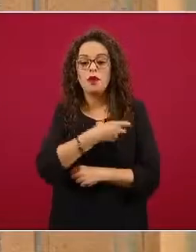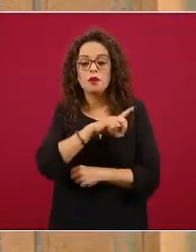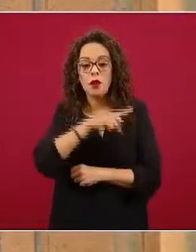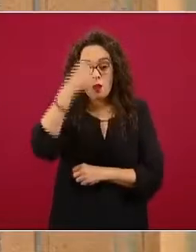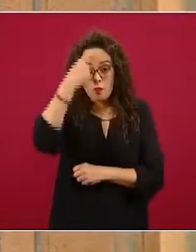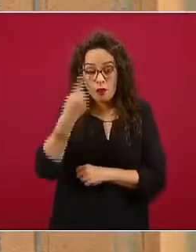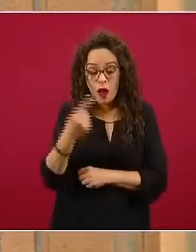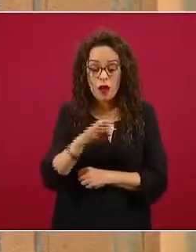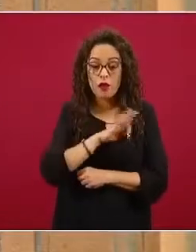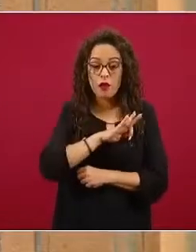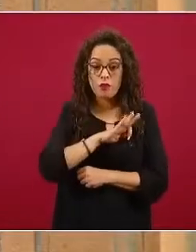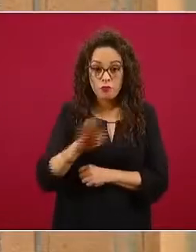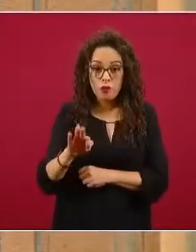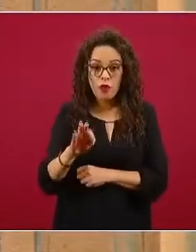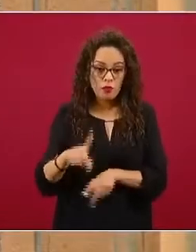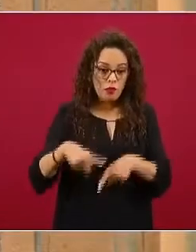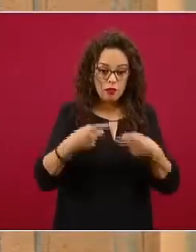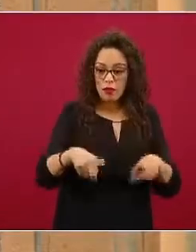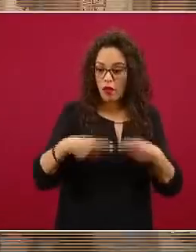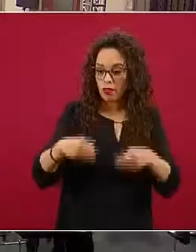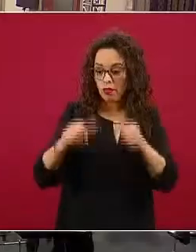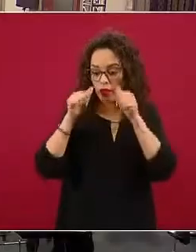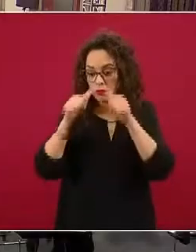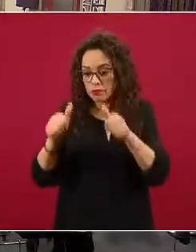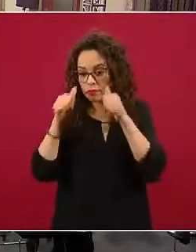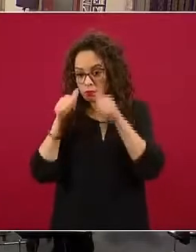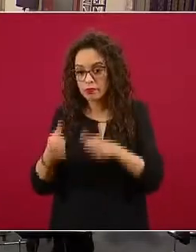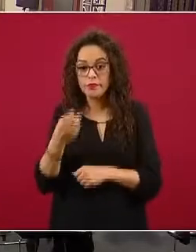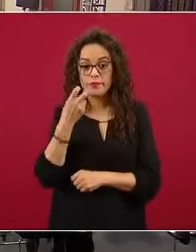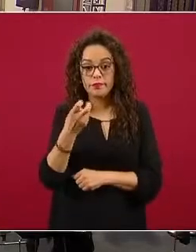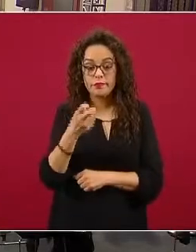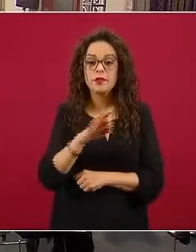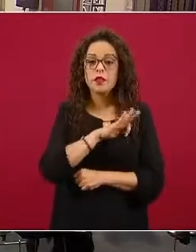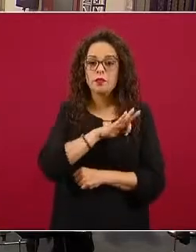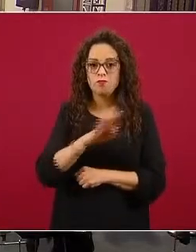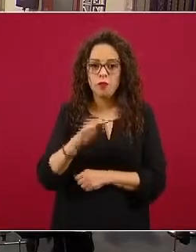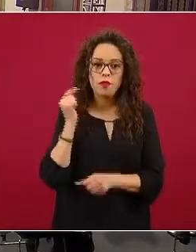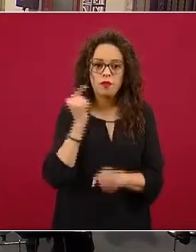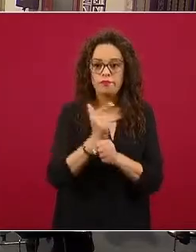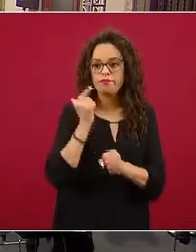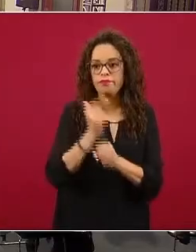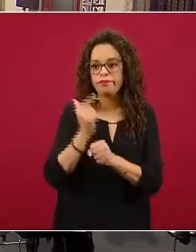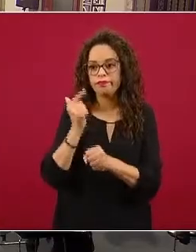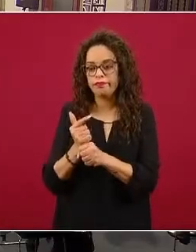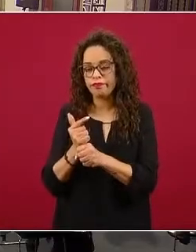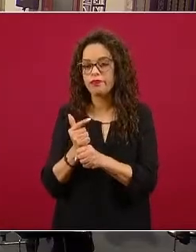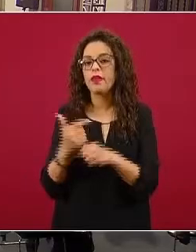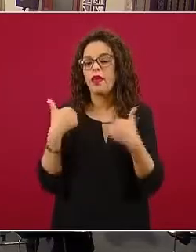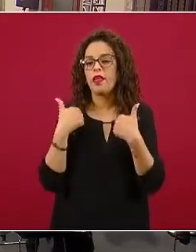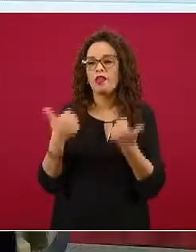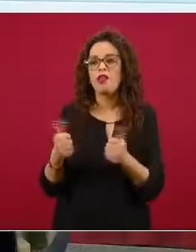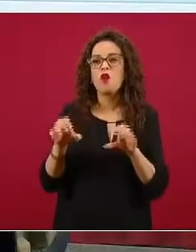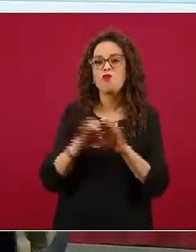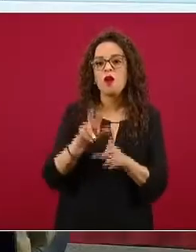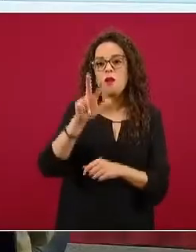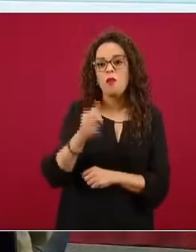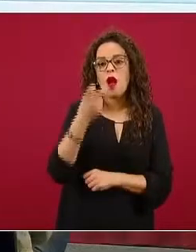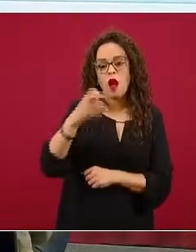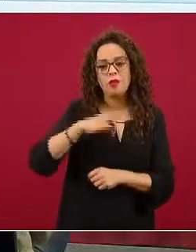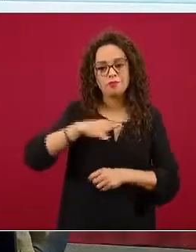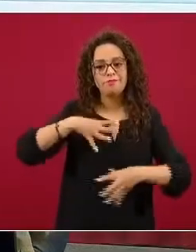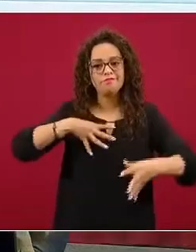intervenciones en estos padecimientos que nosotros establecemos y que podemos ir observando para tener estos panoramas epidemiológicos que se